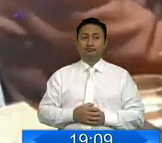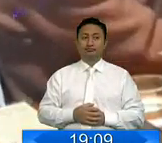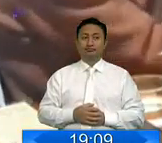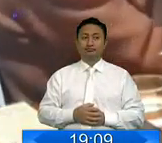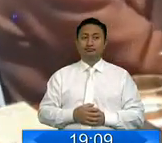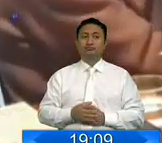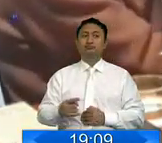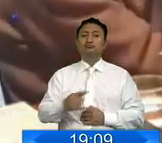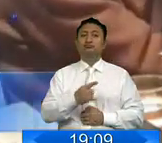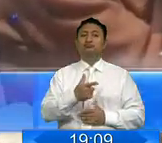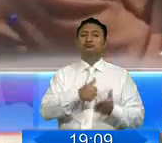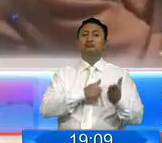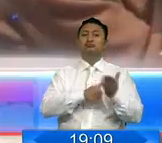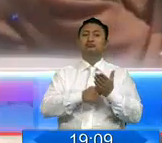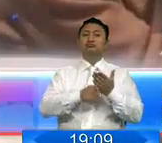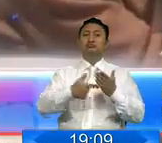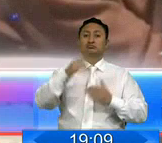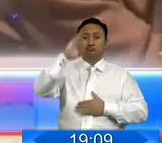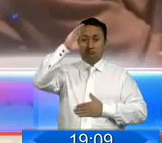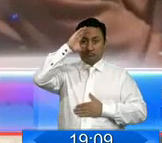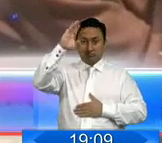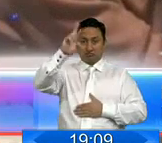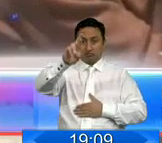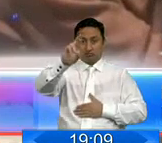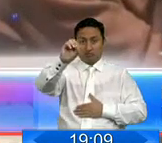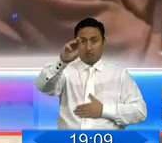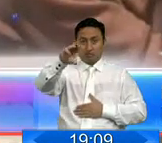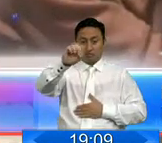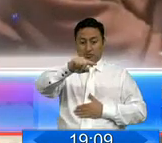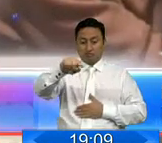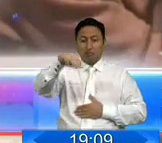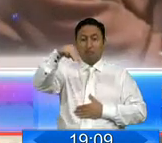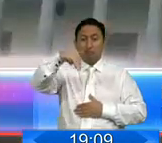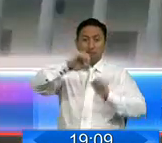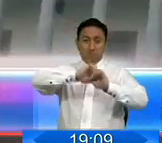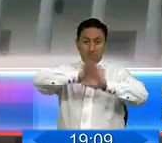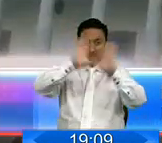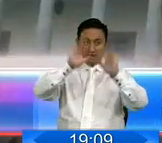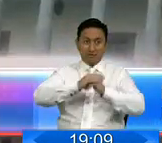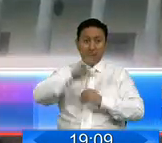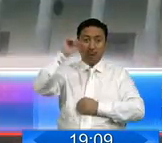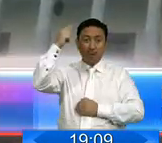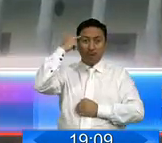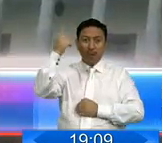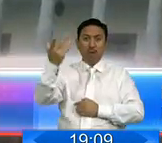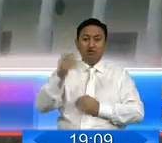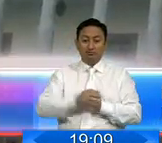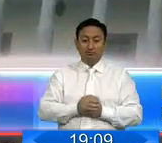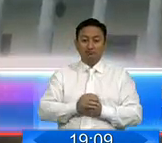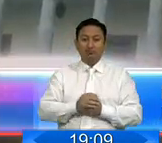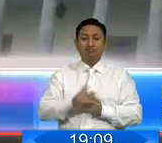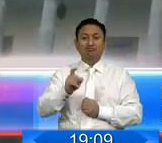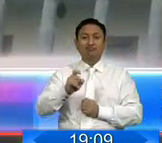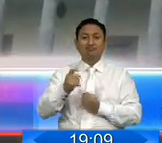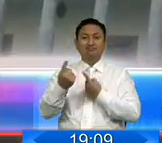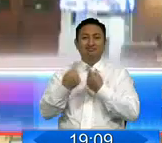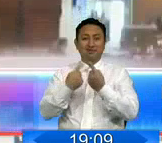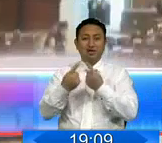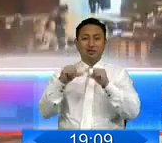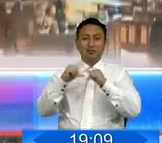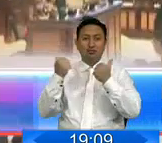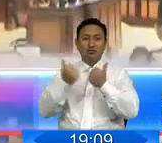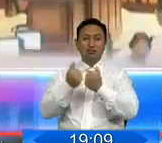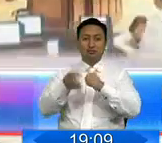anuncio lo realizó la ministra del Interior, María Paula Romo, la mañana de este martes. El gobierno busca abrir un canal de diálogo directo con